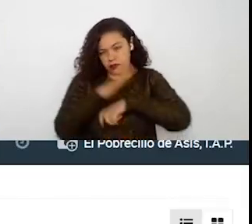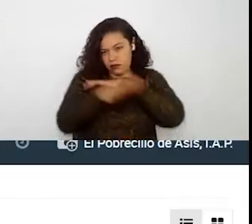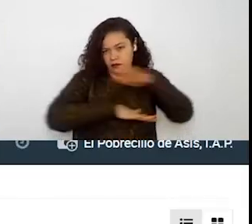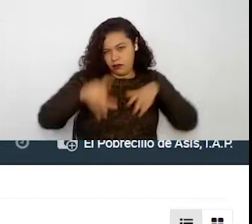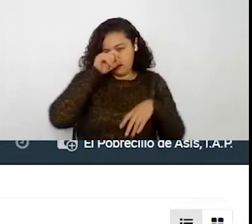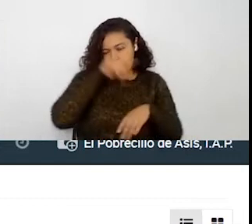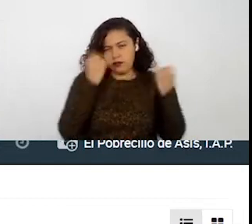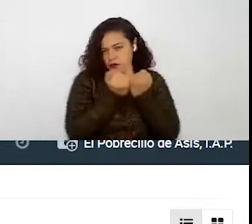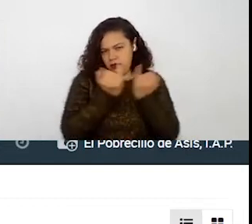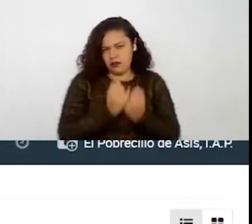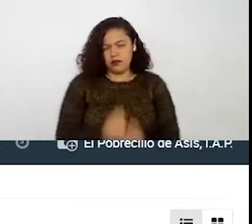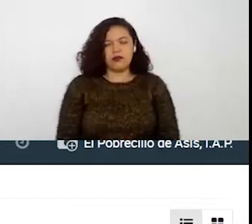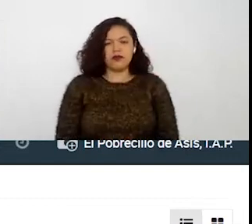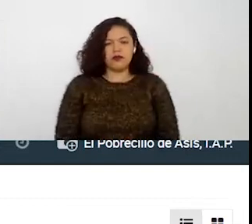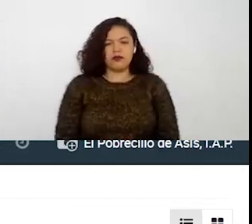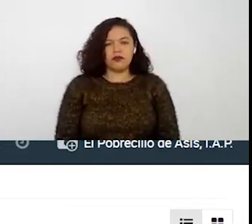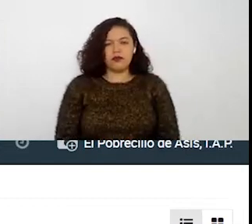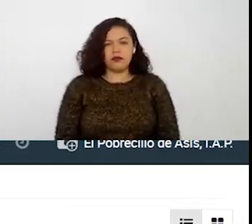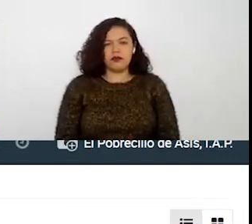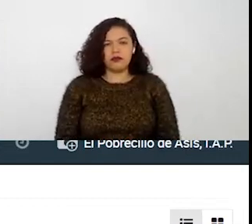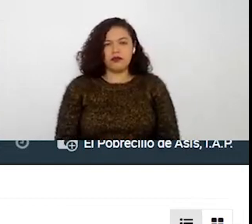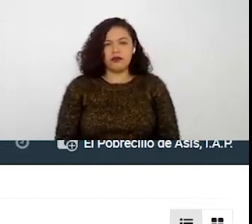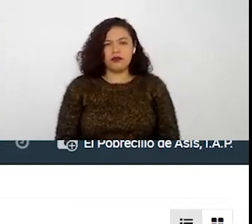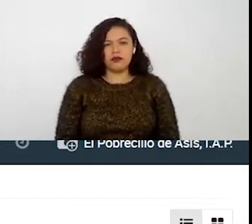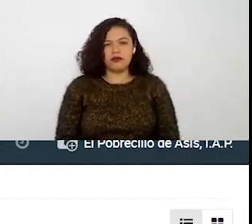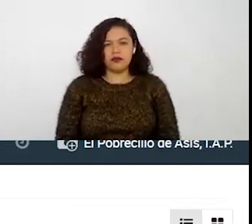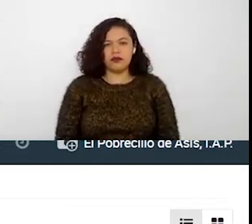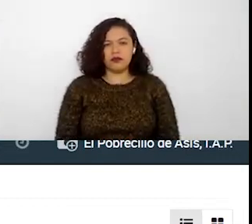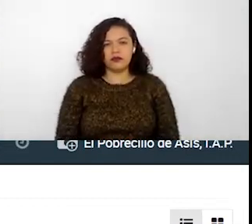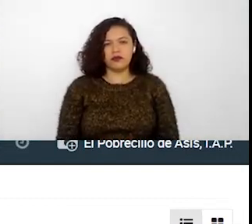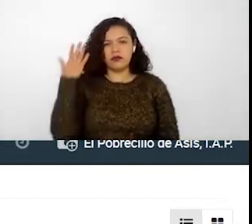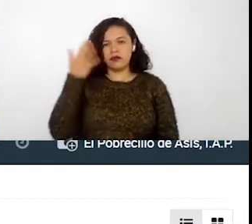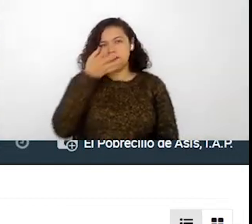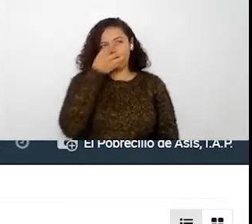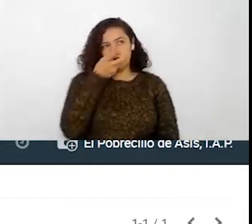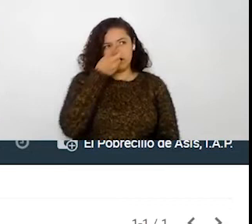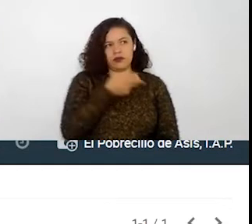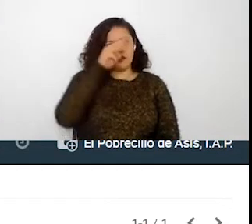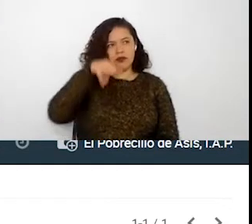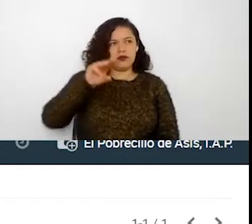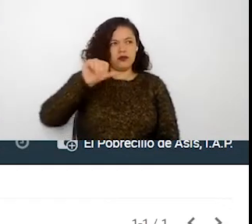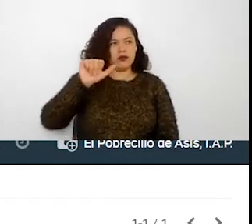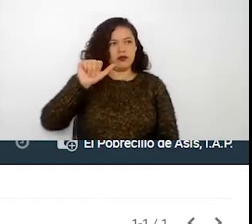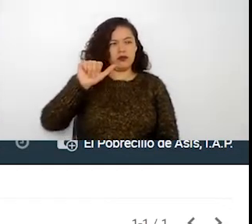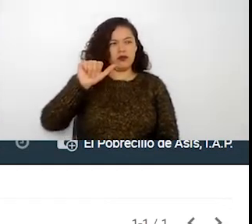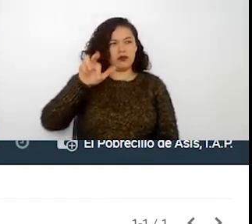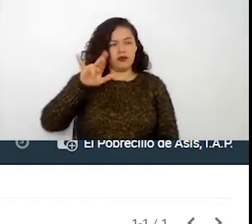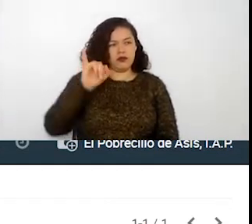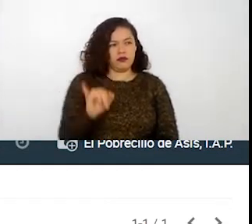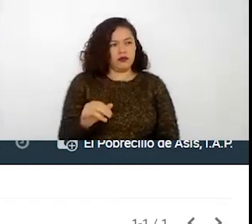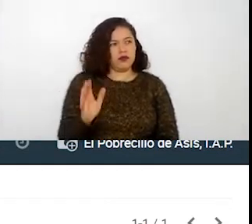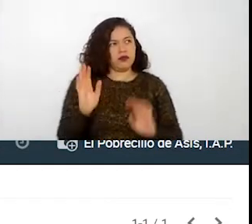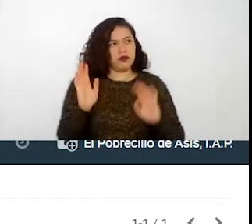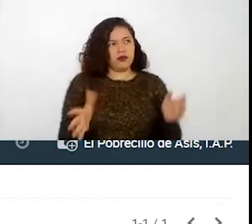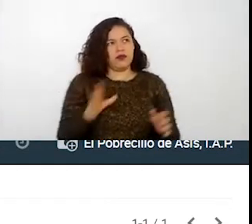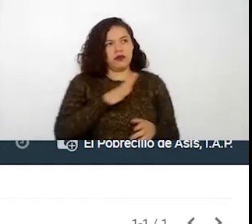tienen como comentaba Mari ya tenemos